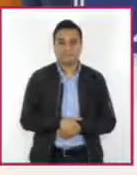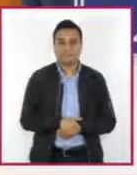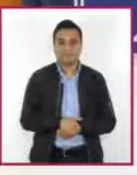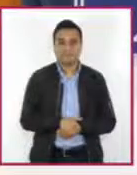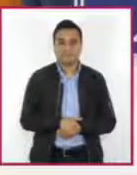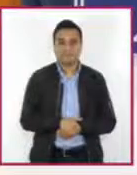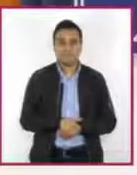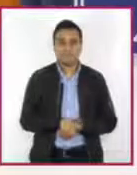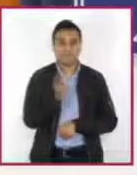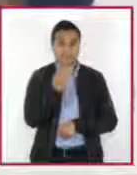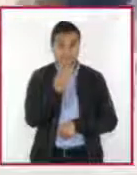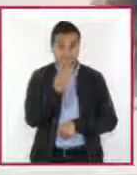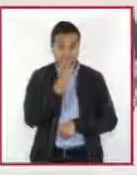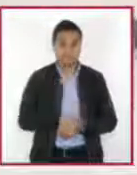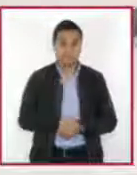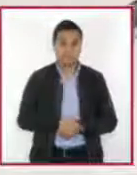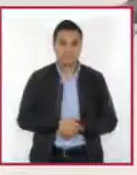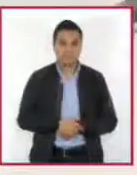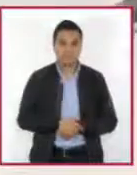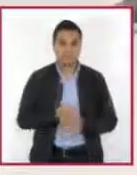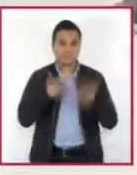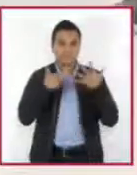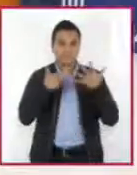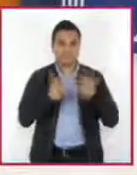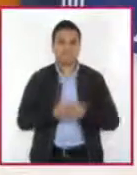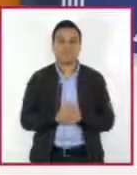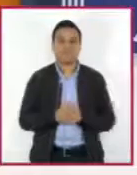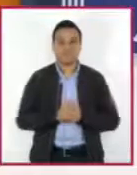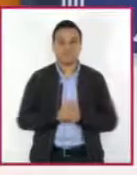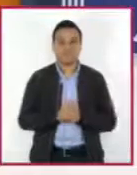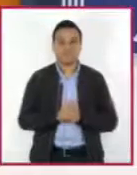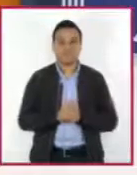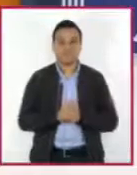Tres y cuatro. Siete.